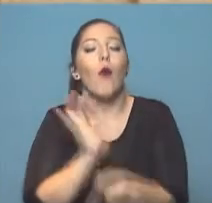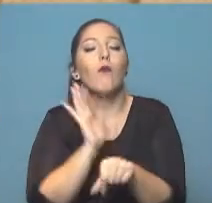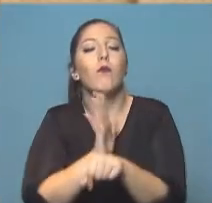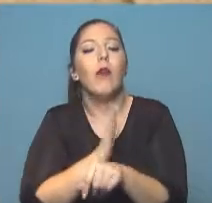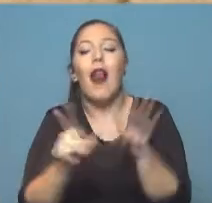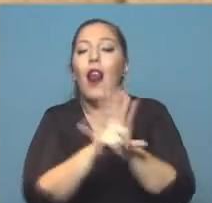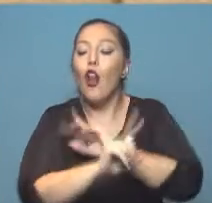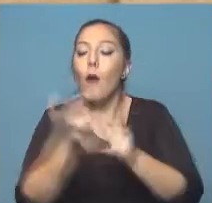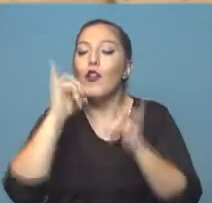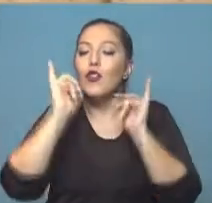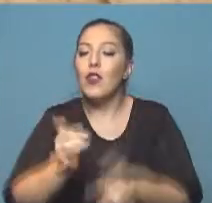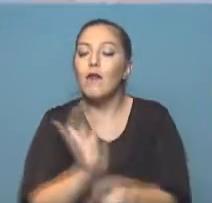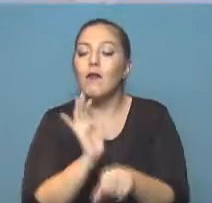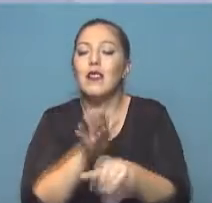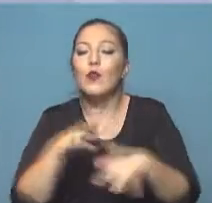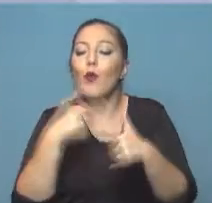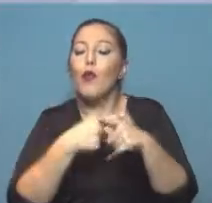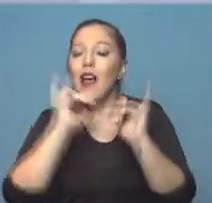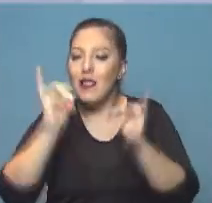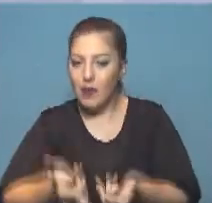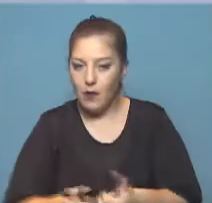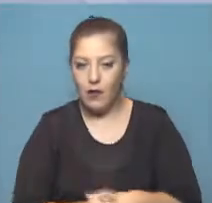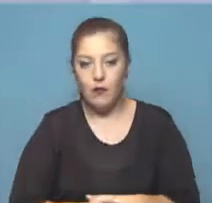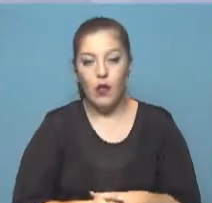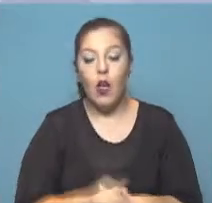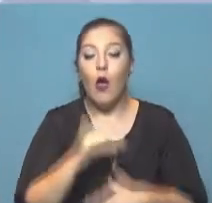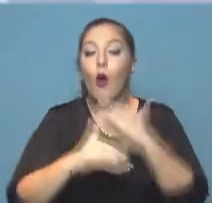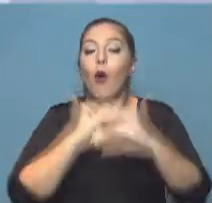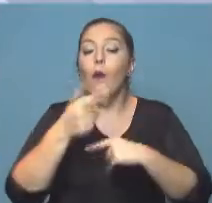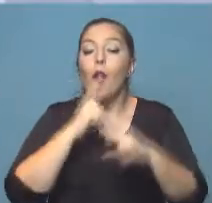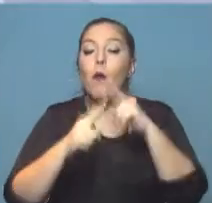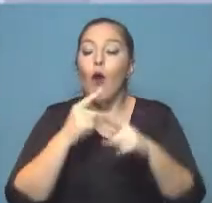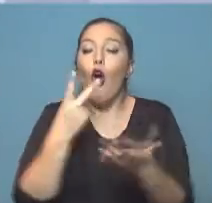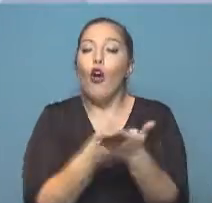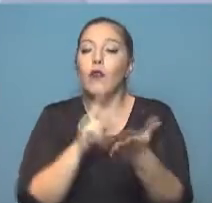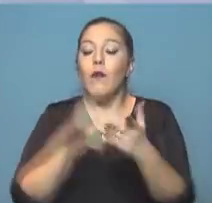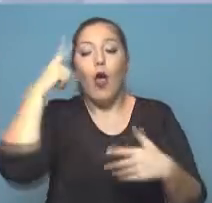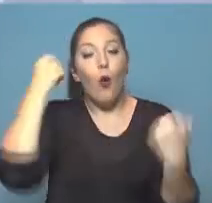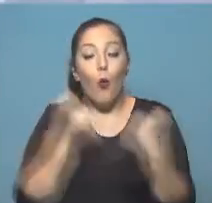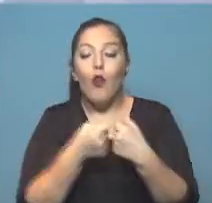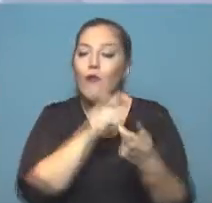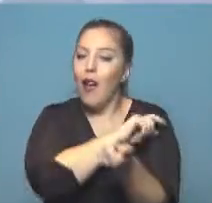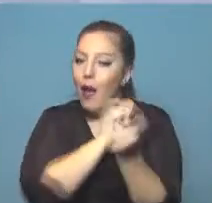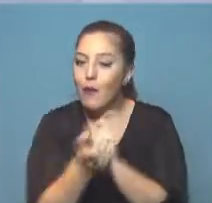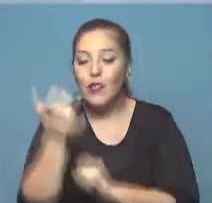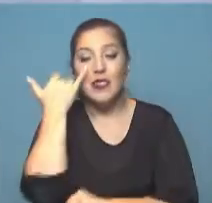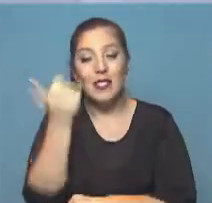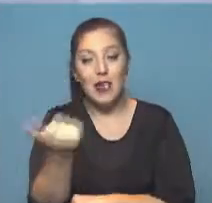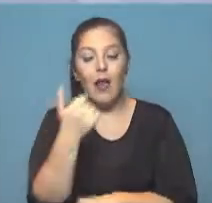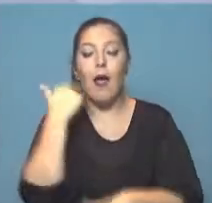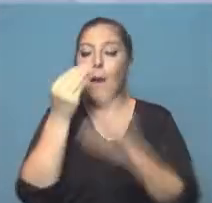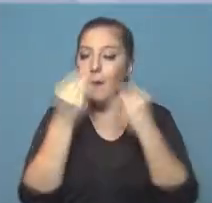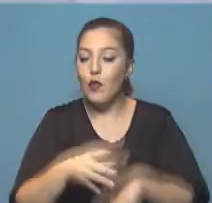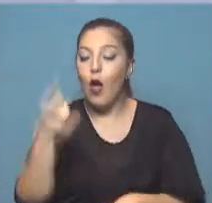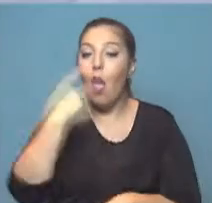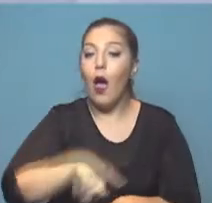sí admiten su efecto político. El proceso de renegociación de un posible acuerdo rectificado ya está en marcha,